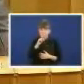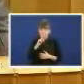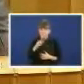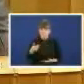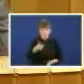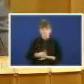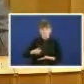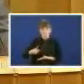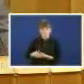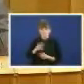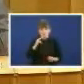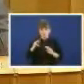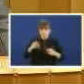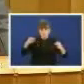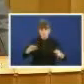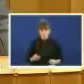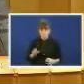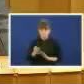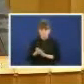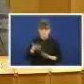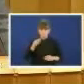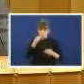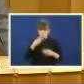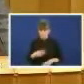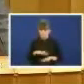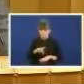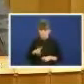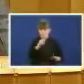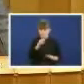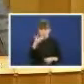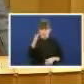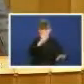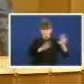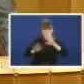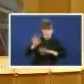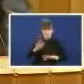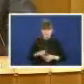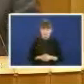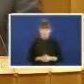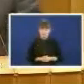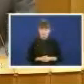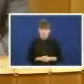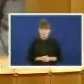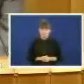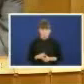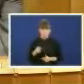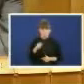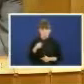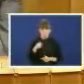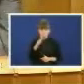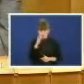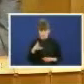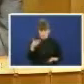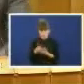firmas e audaces para estes tempos incertos e complexos deixo en riba da mesa